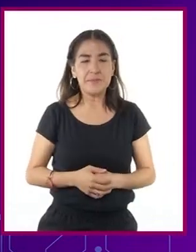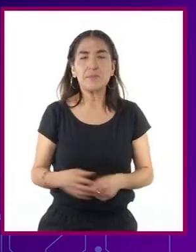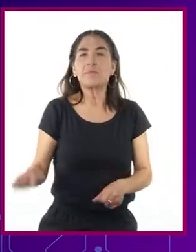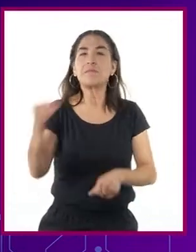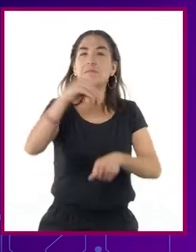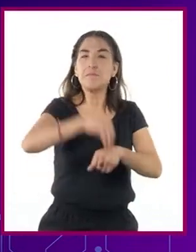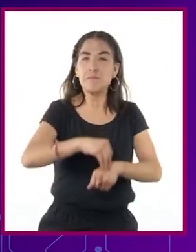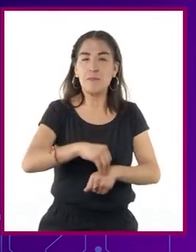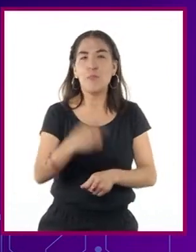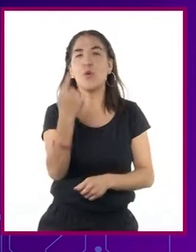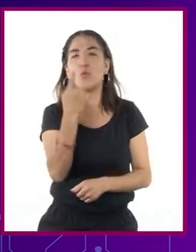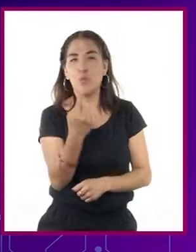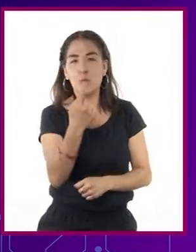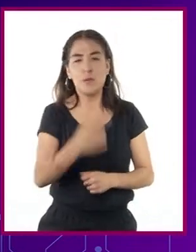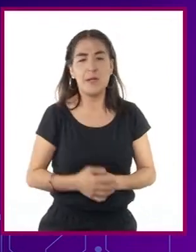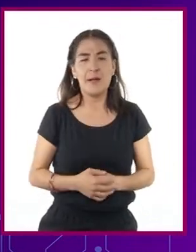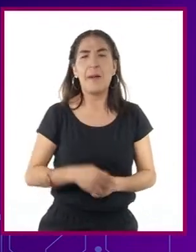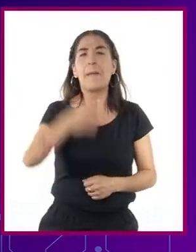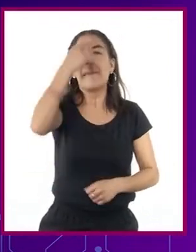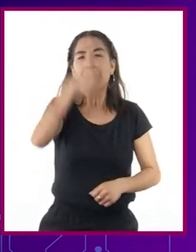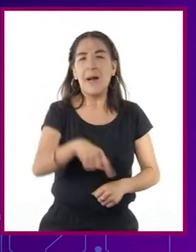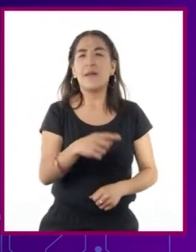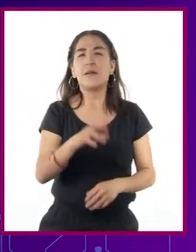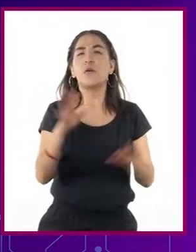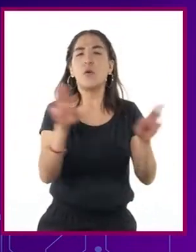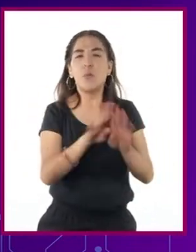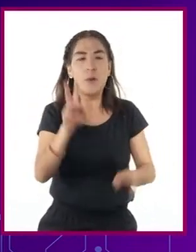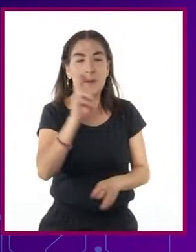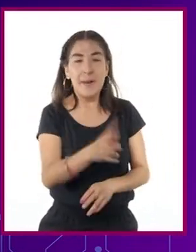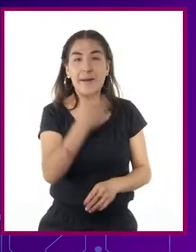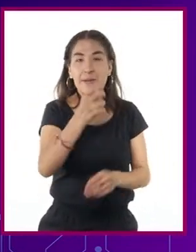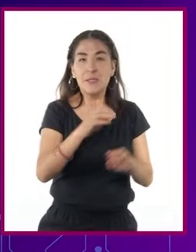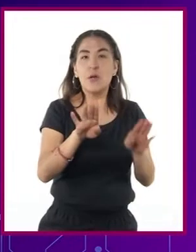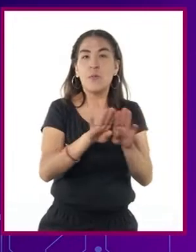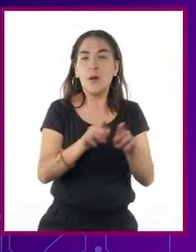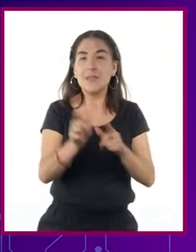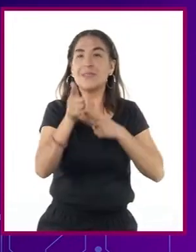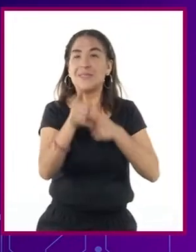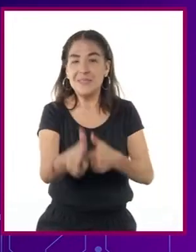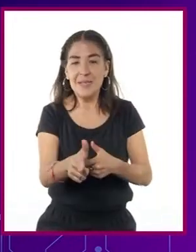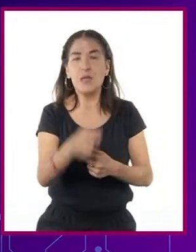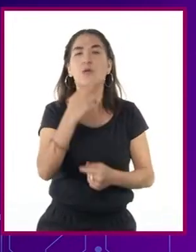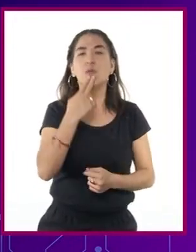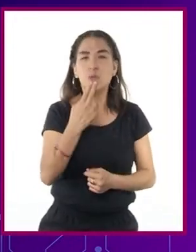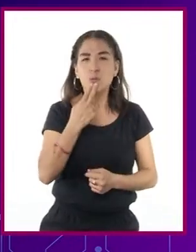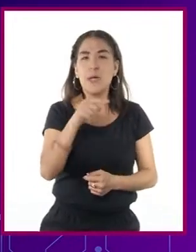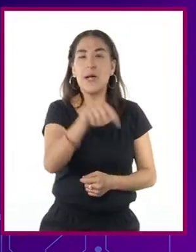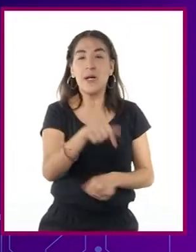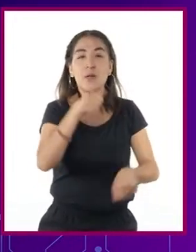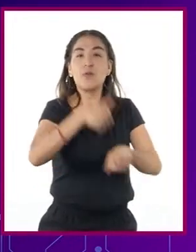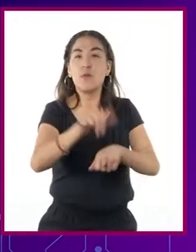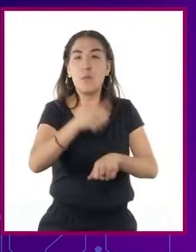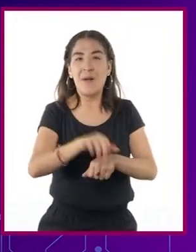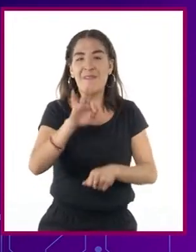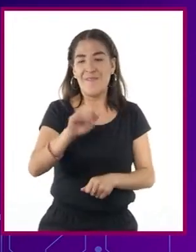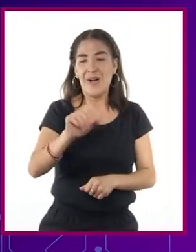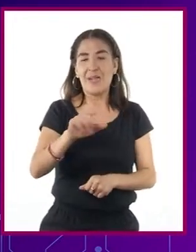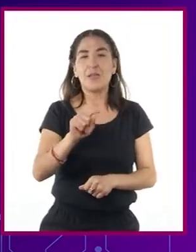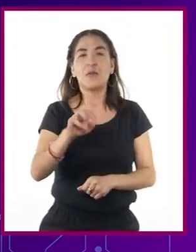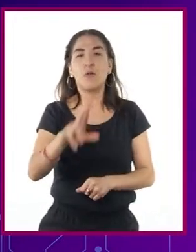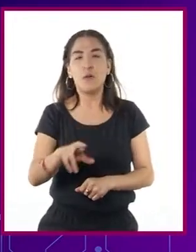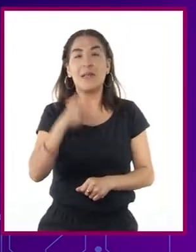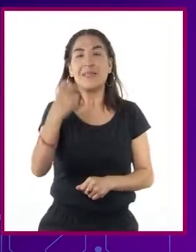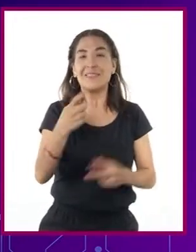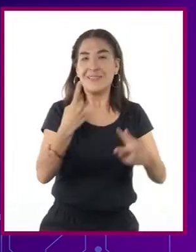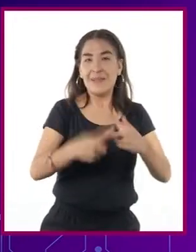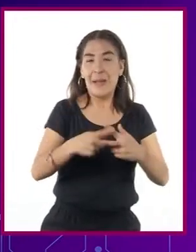incluye al 1, solo para justificar el procedimiento, y se puede usar cuando el número de factores del dividendo